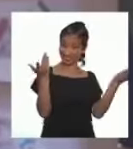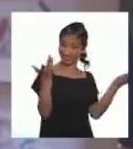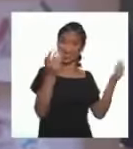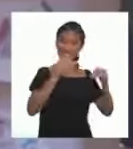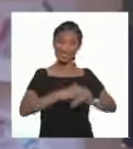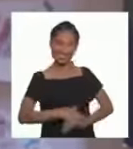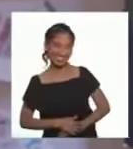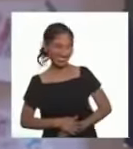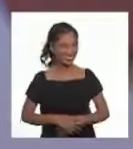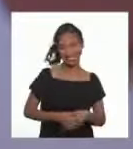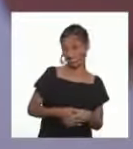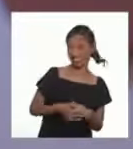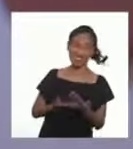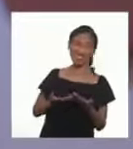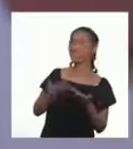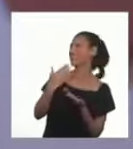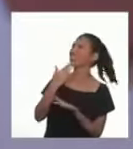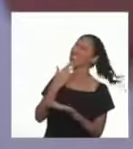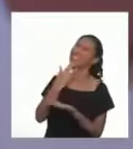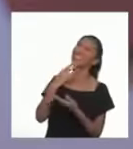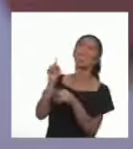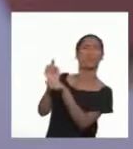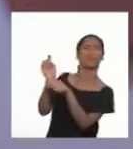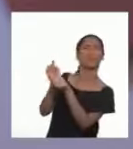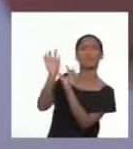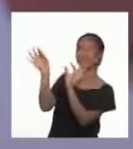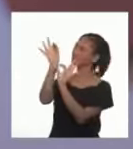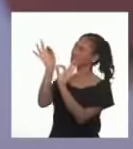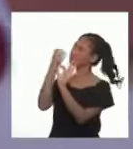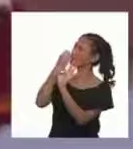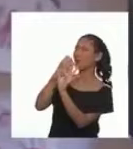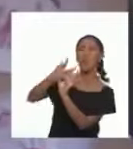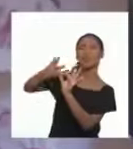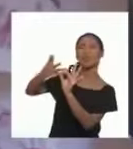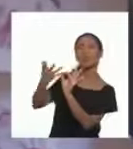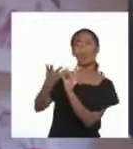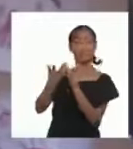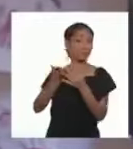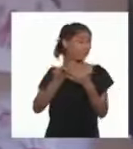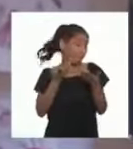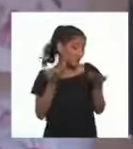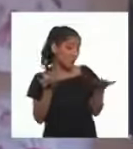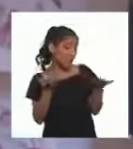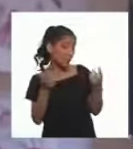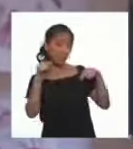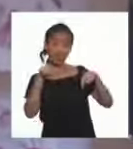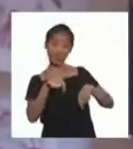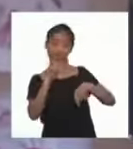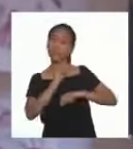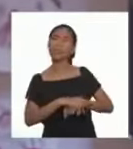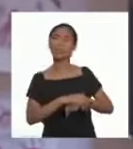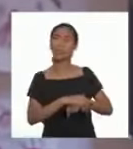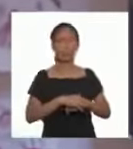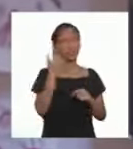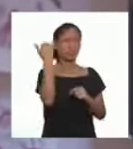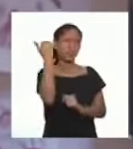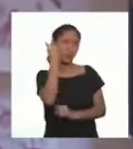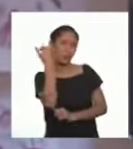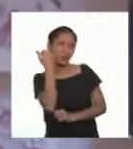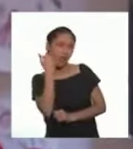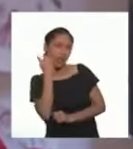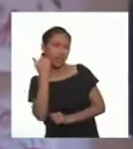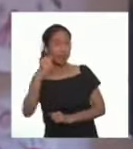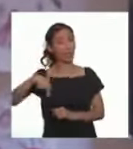sí. ¿Y quién les enseñó a tejer así tan bonito? Bueno, esta es una técnica muy antigua